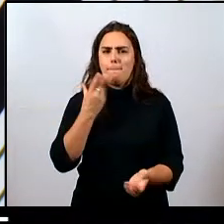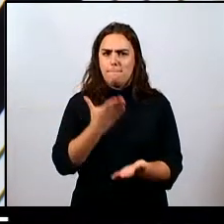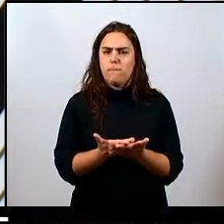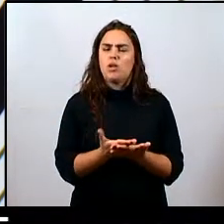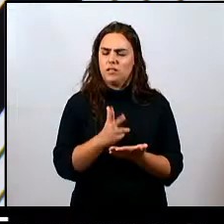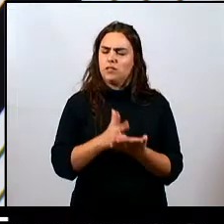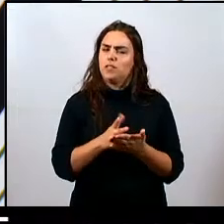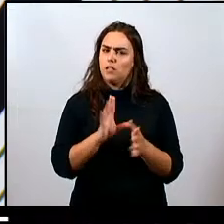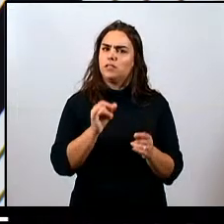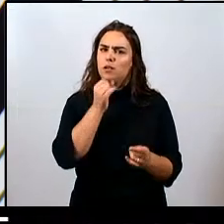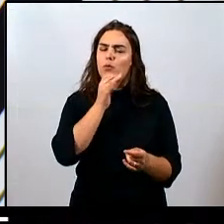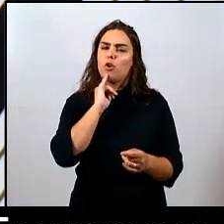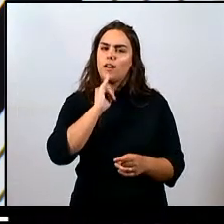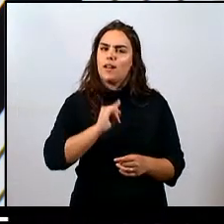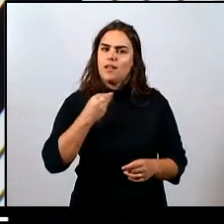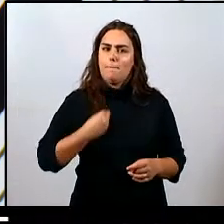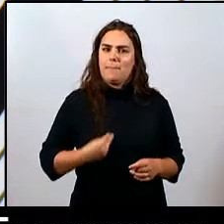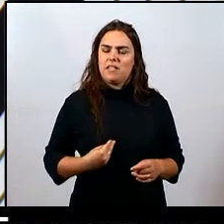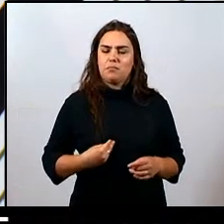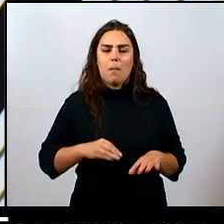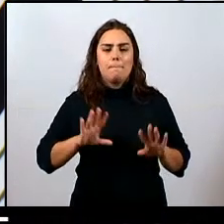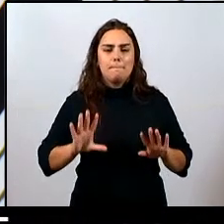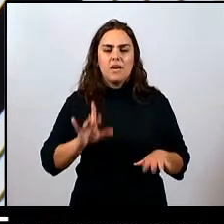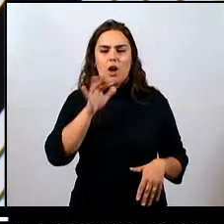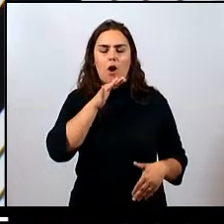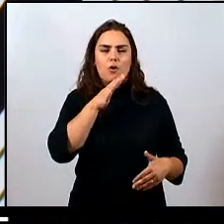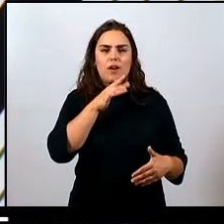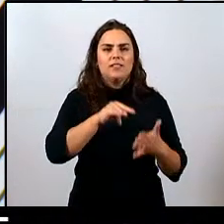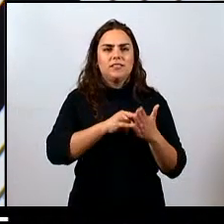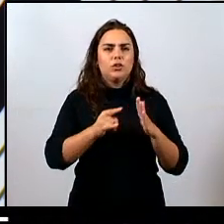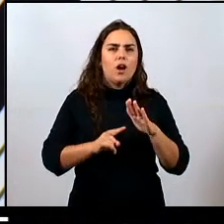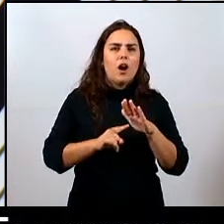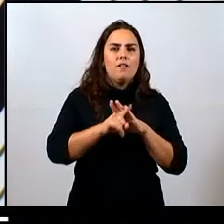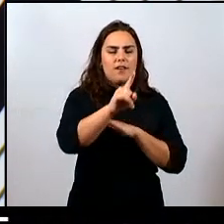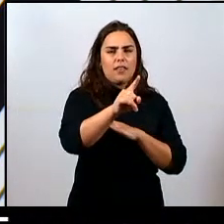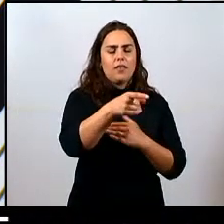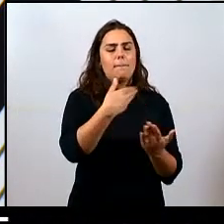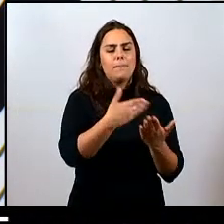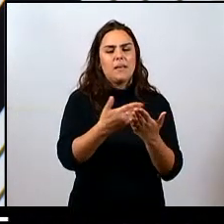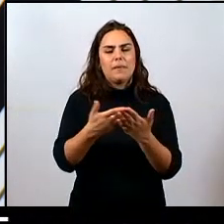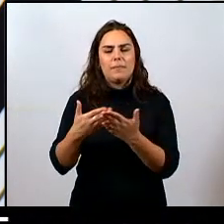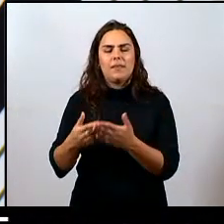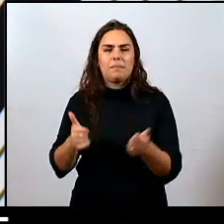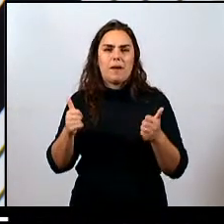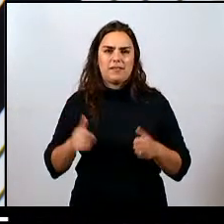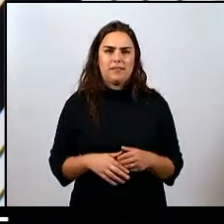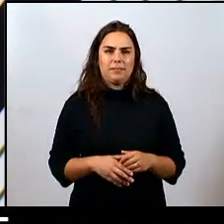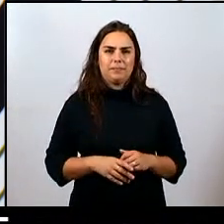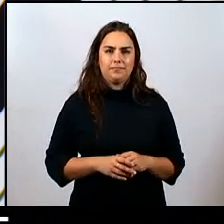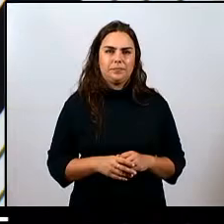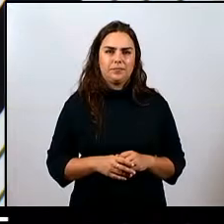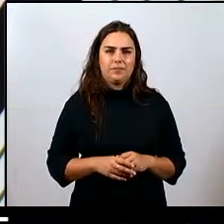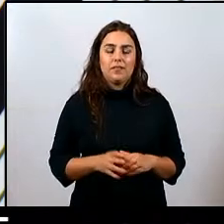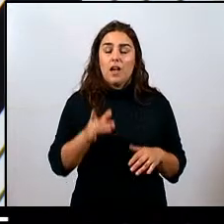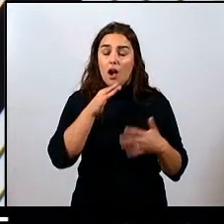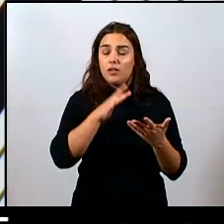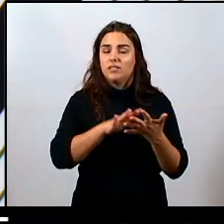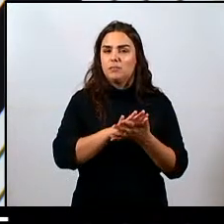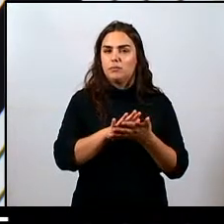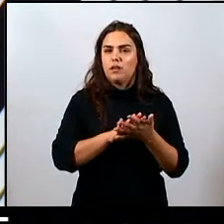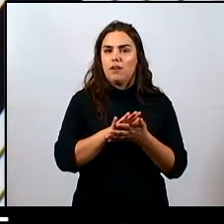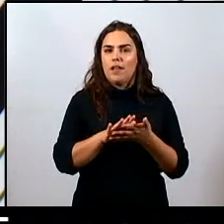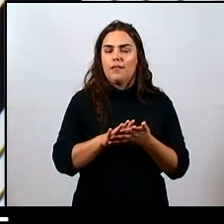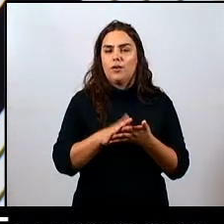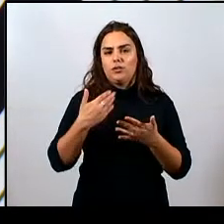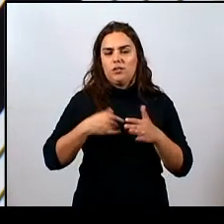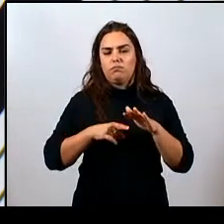nuclear, y más en un momento donde los avances tecnológicos demandan cada vez más energía. Estamos hablando de que se han